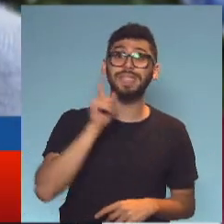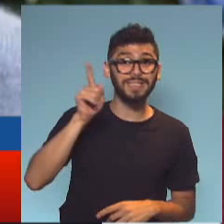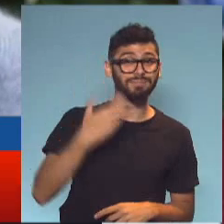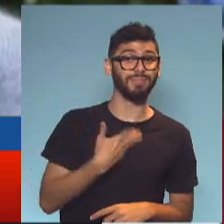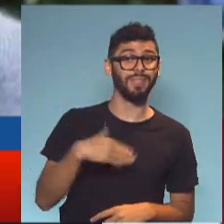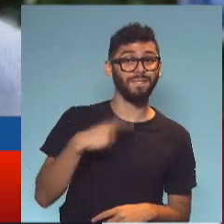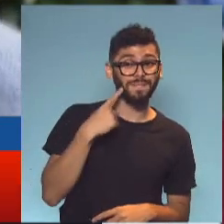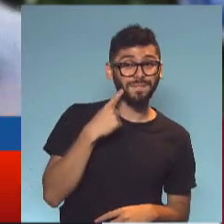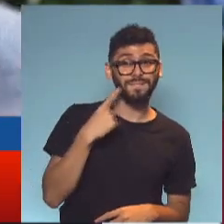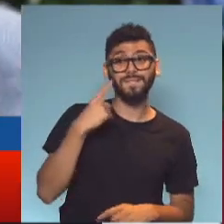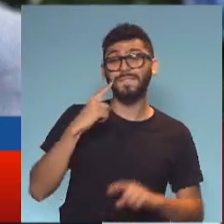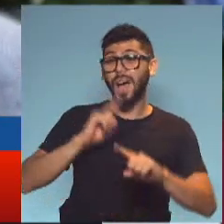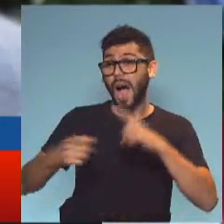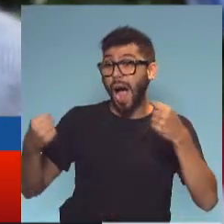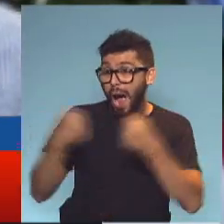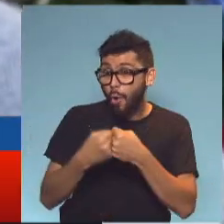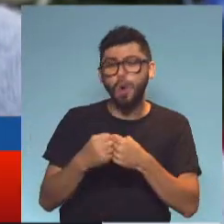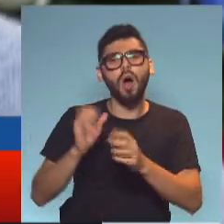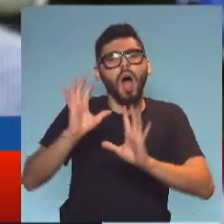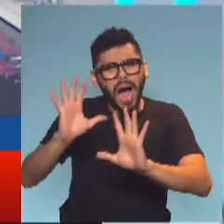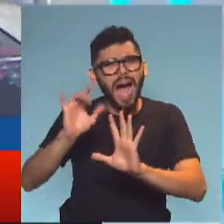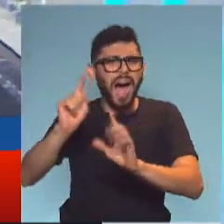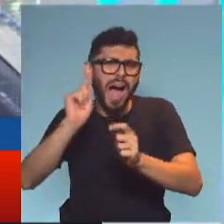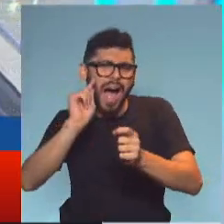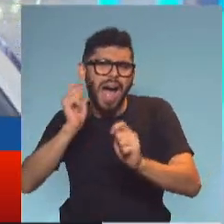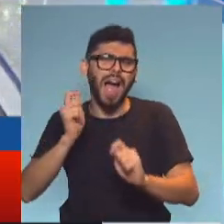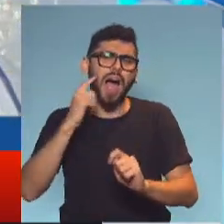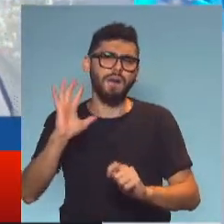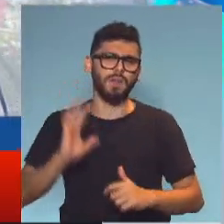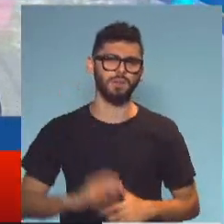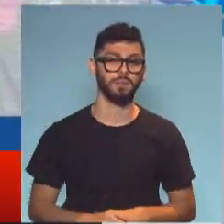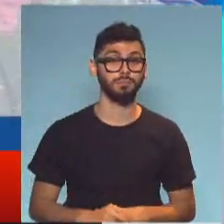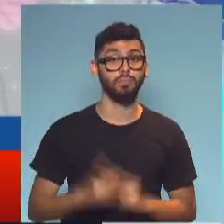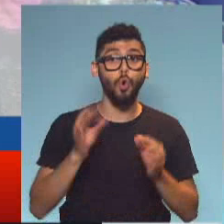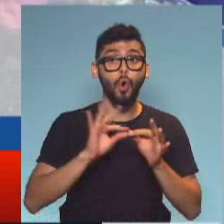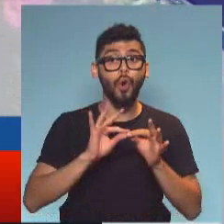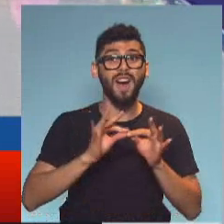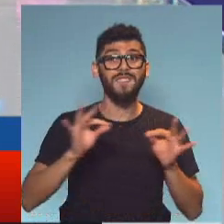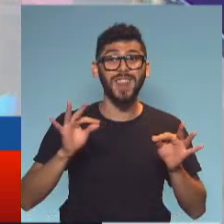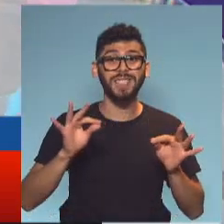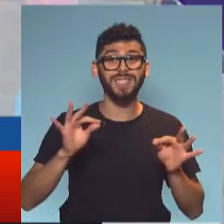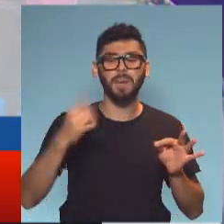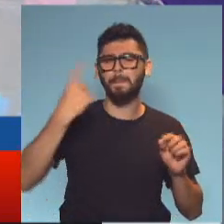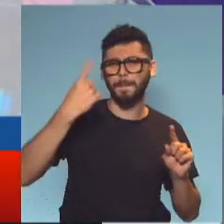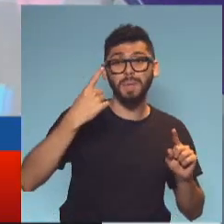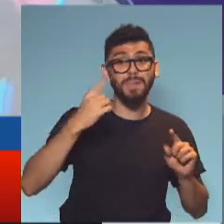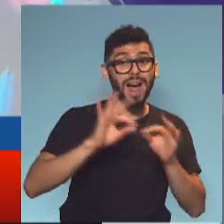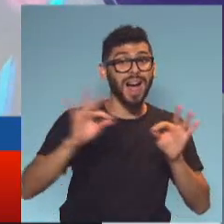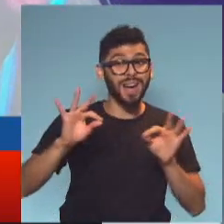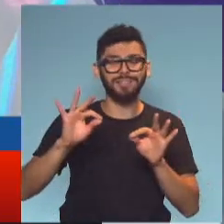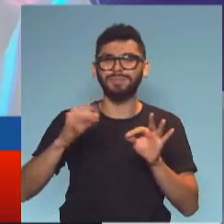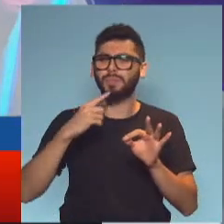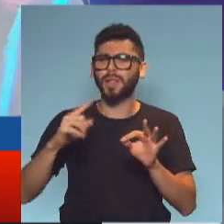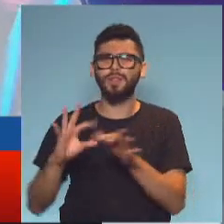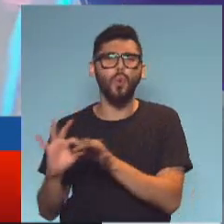un acuerdo previo, pues ese será un punto a cambiar. Frase, la primera, no tanto la segunda, sí la primera, la que hablaba de la